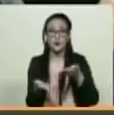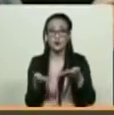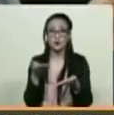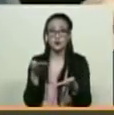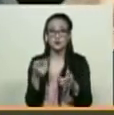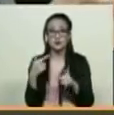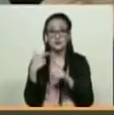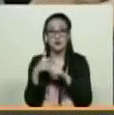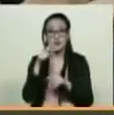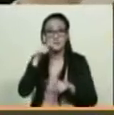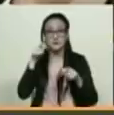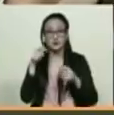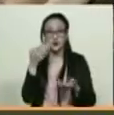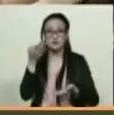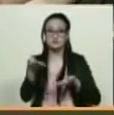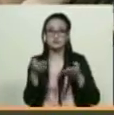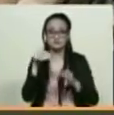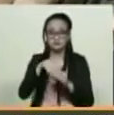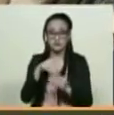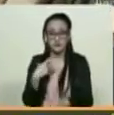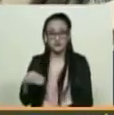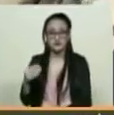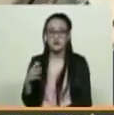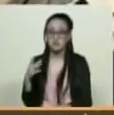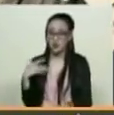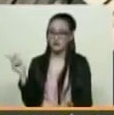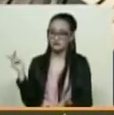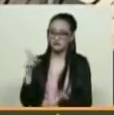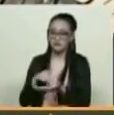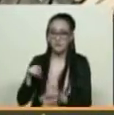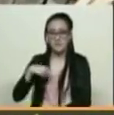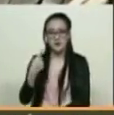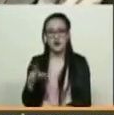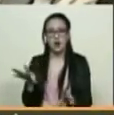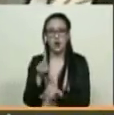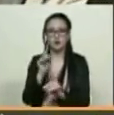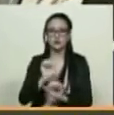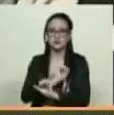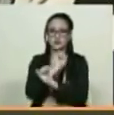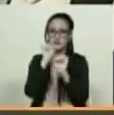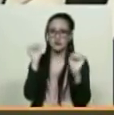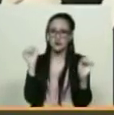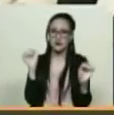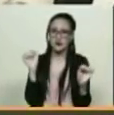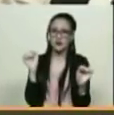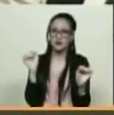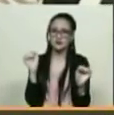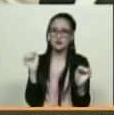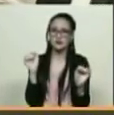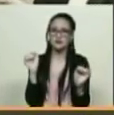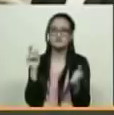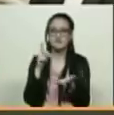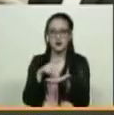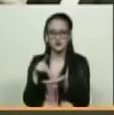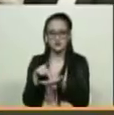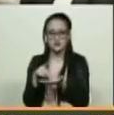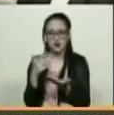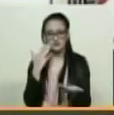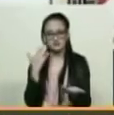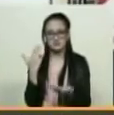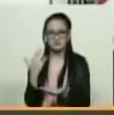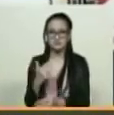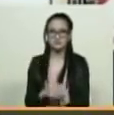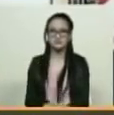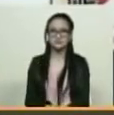respectivos candidatos para que asistan mañana a las 11 de la mañana para participar en este evento.